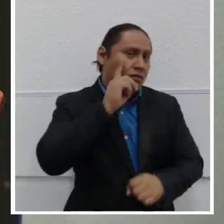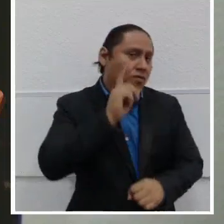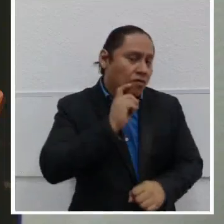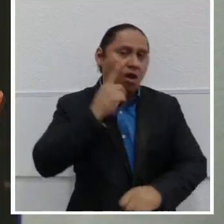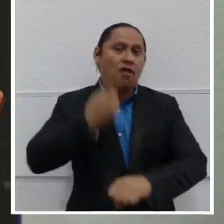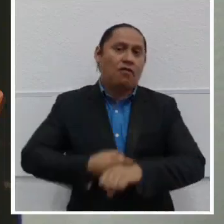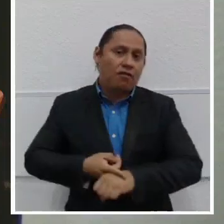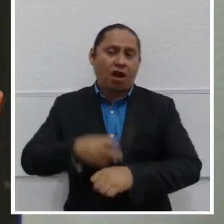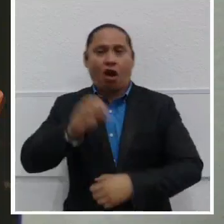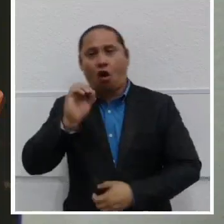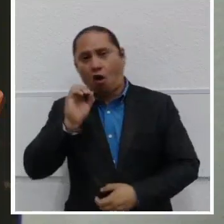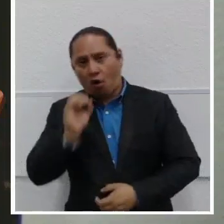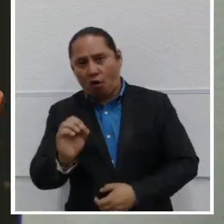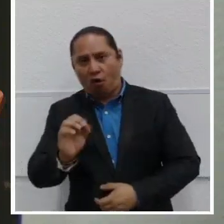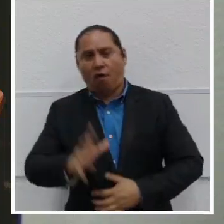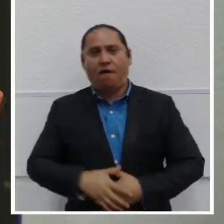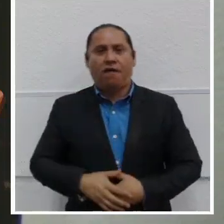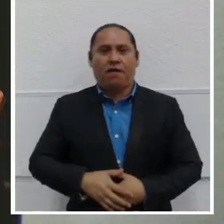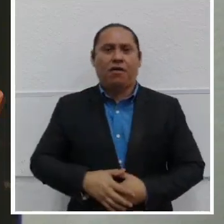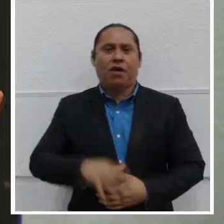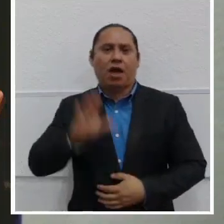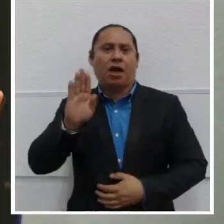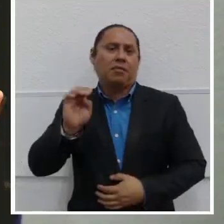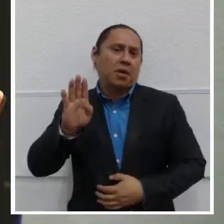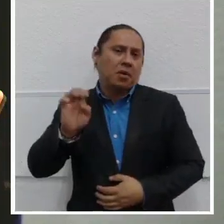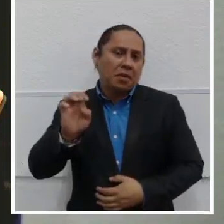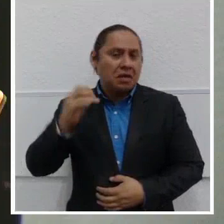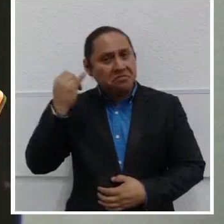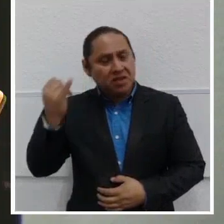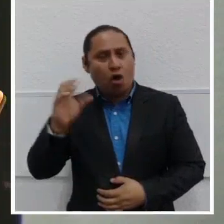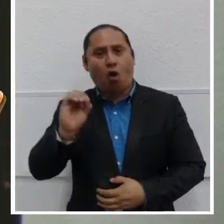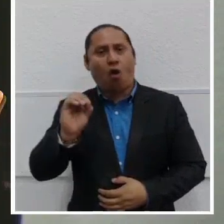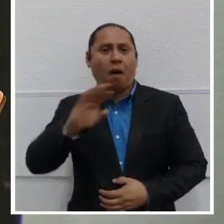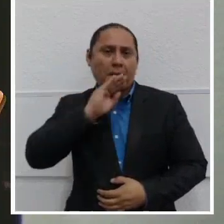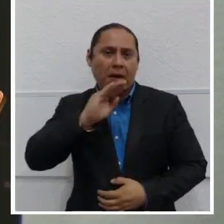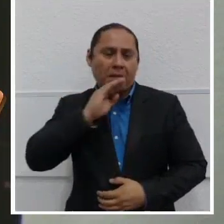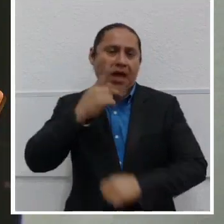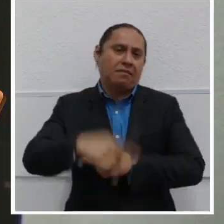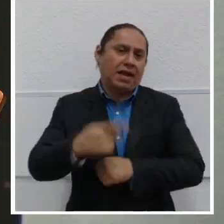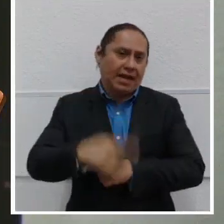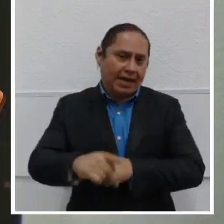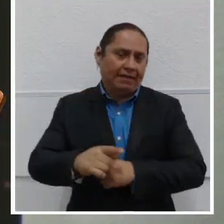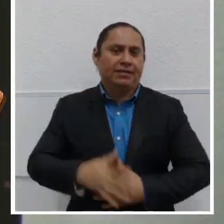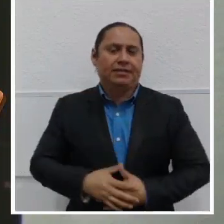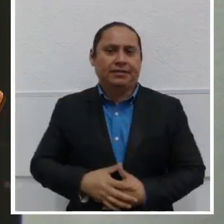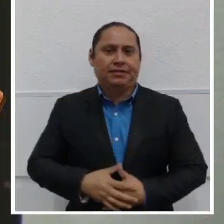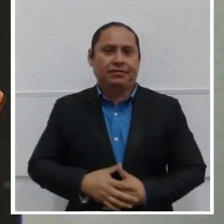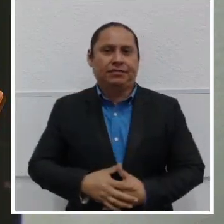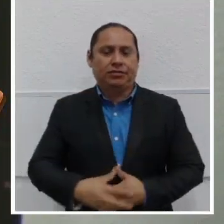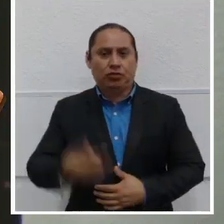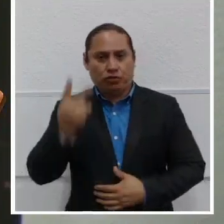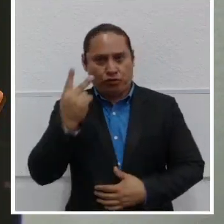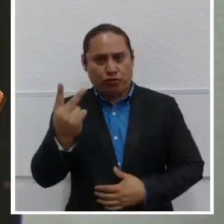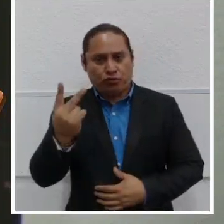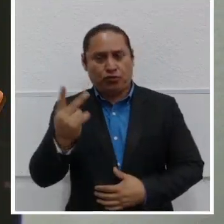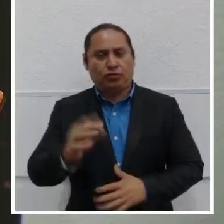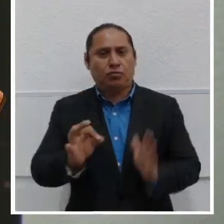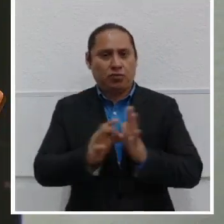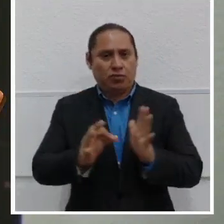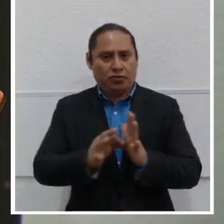enfermedad o por poner al bebé la mamá Perdón en riesgo la vida como punto número dos